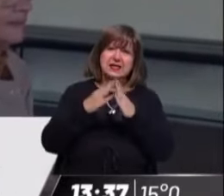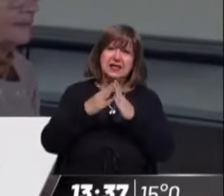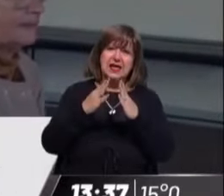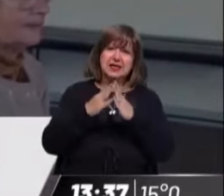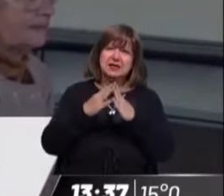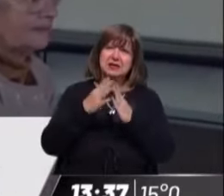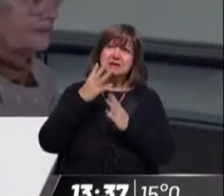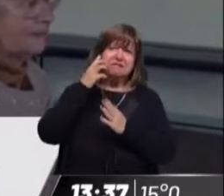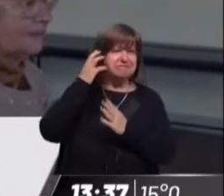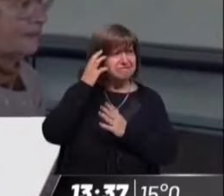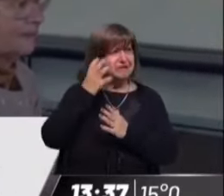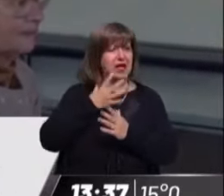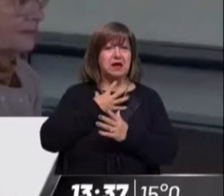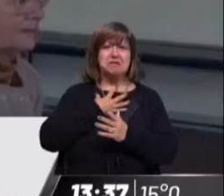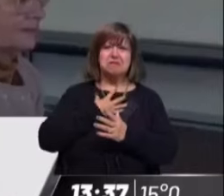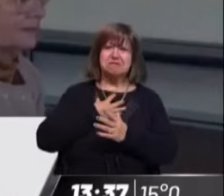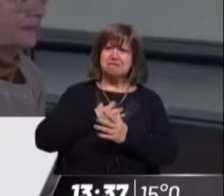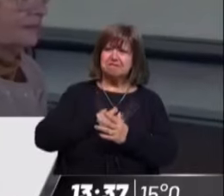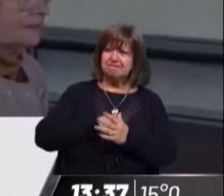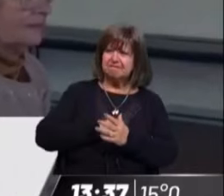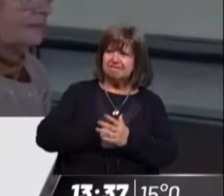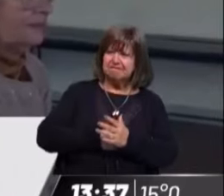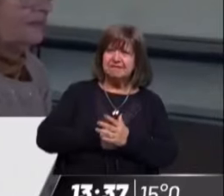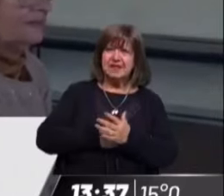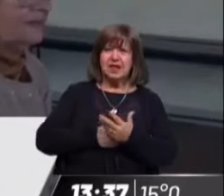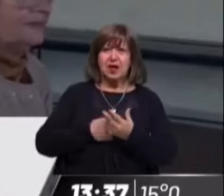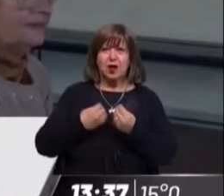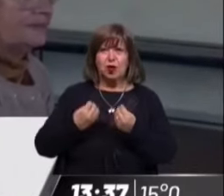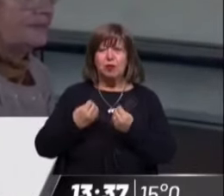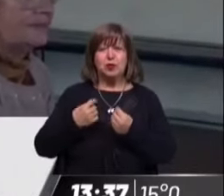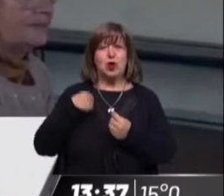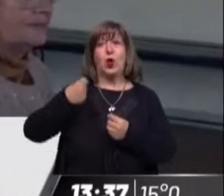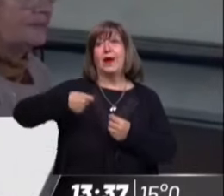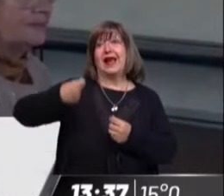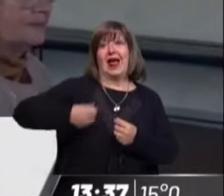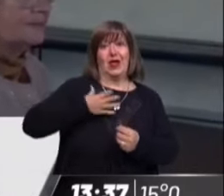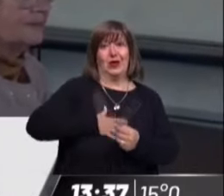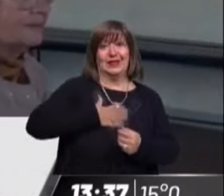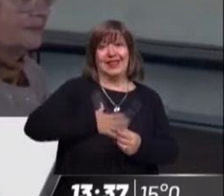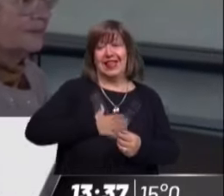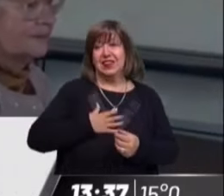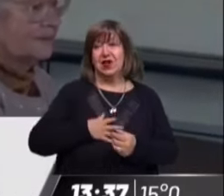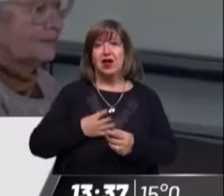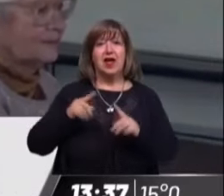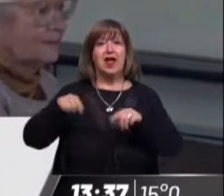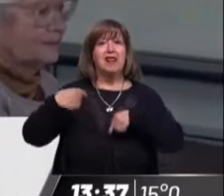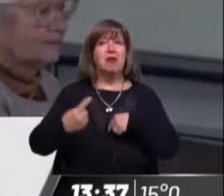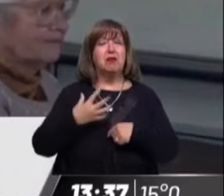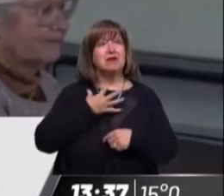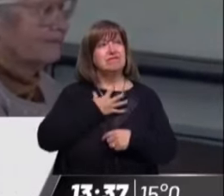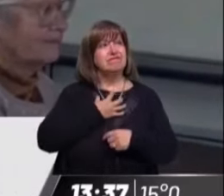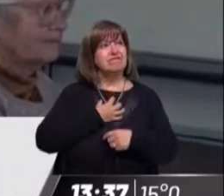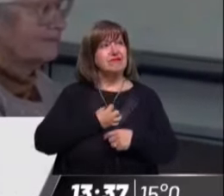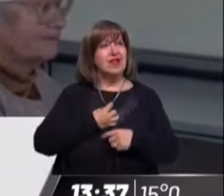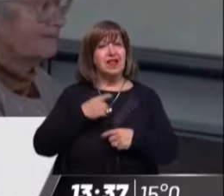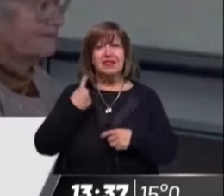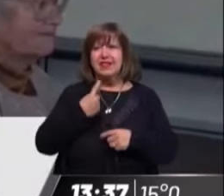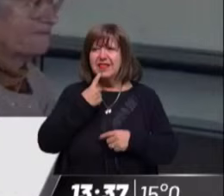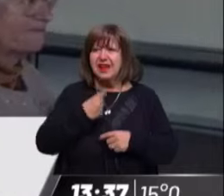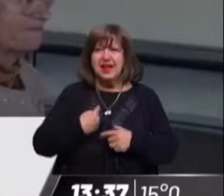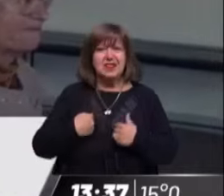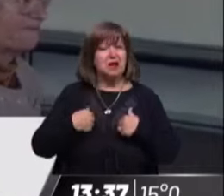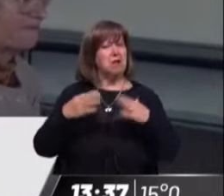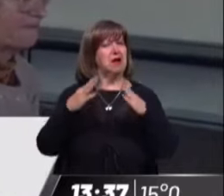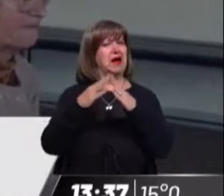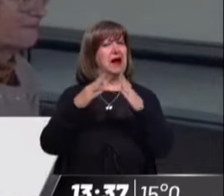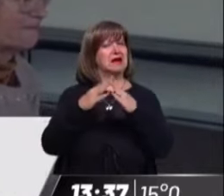en tu casa y qué pensabas? Claro, pensaba yo, sí, siempre fue que quede en el camino algo por hacer. Me